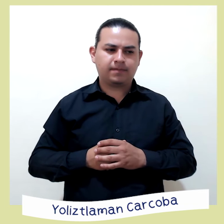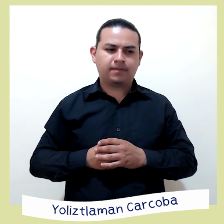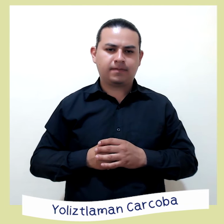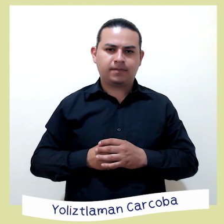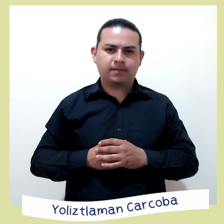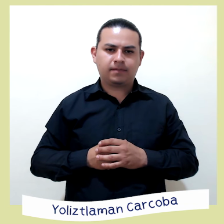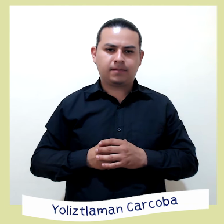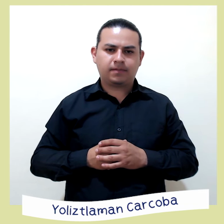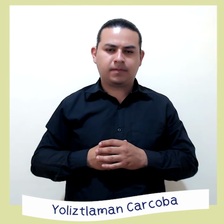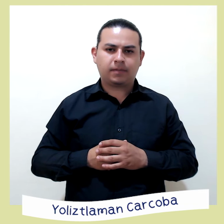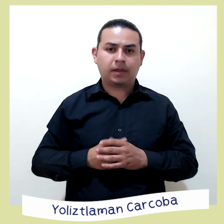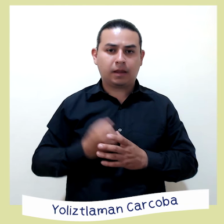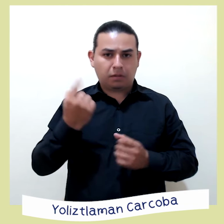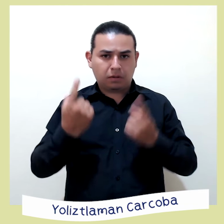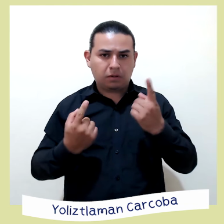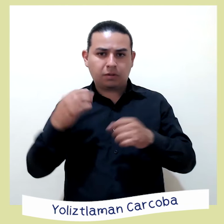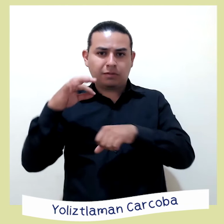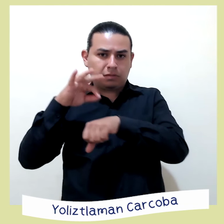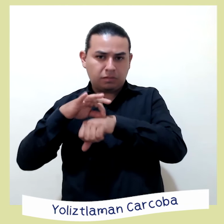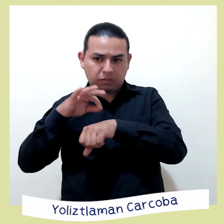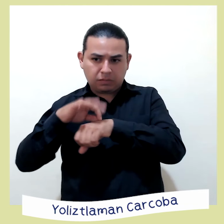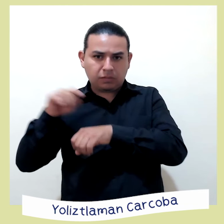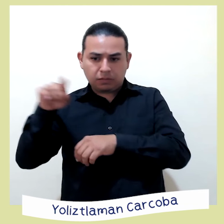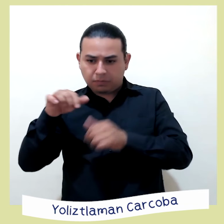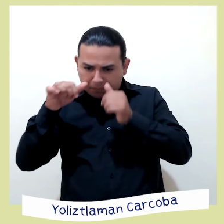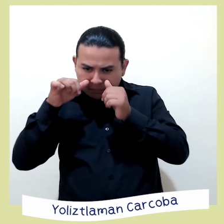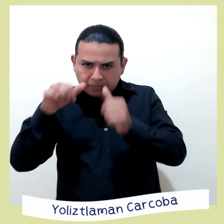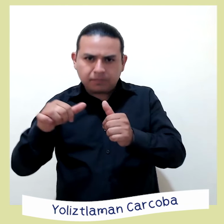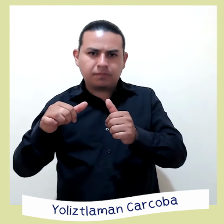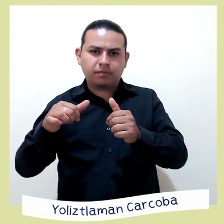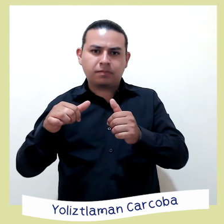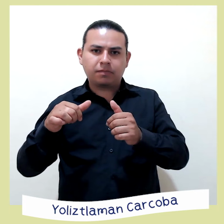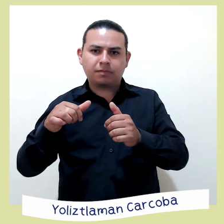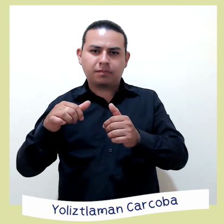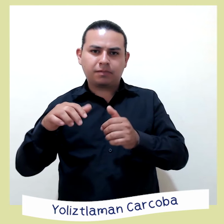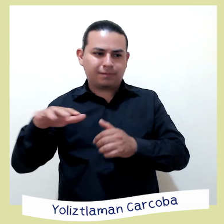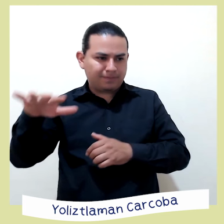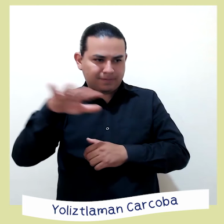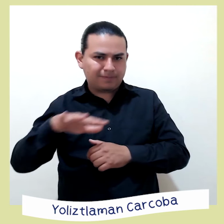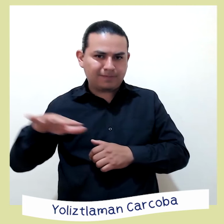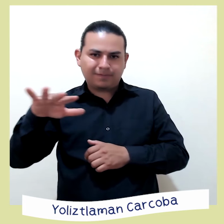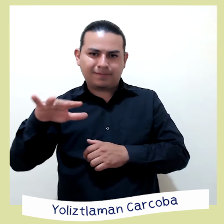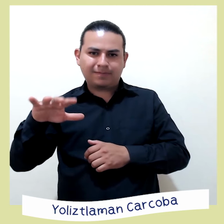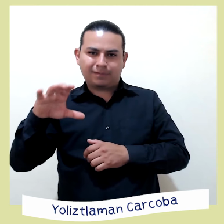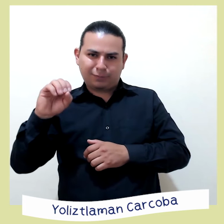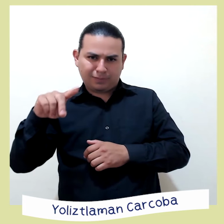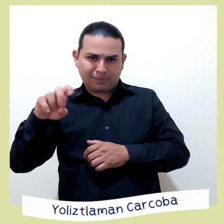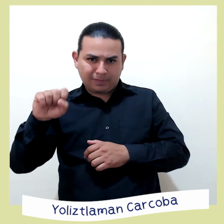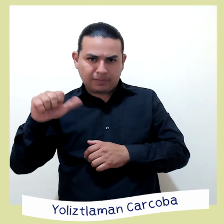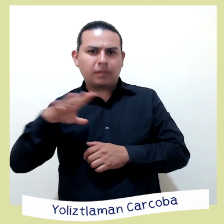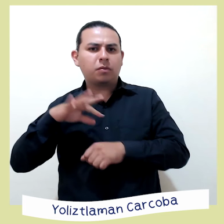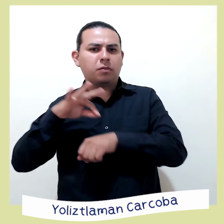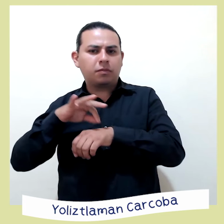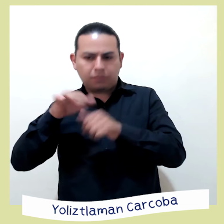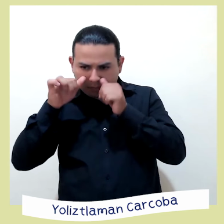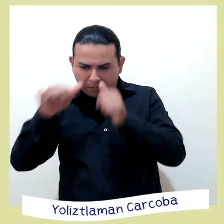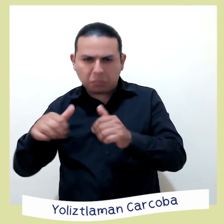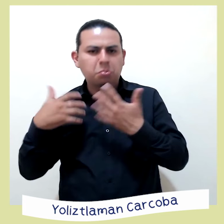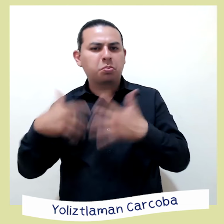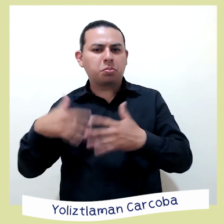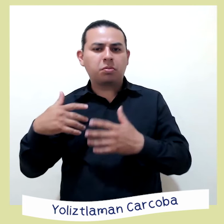servicio médico gratuito de la colonia, de la Clínica Condesa y